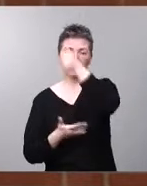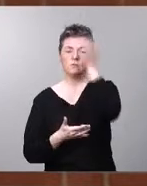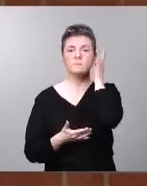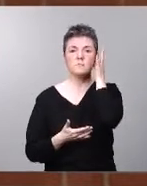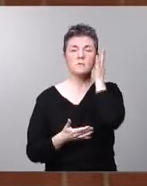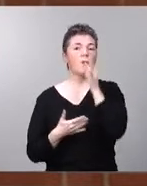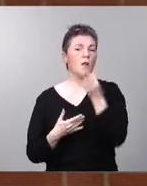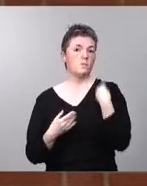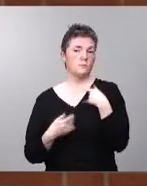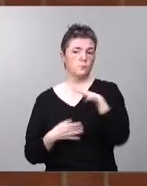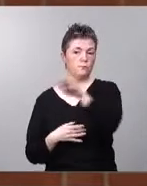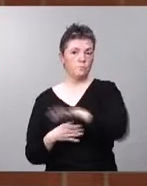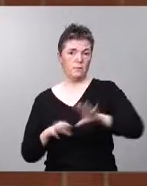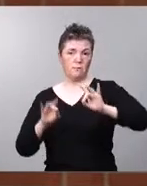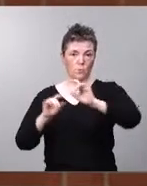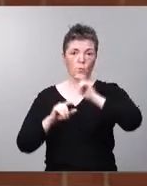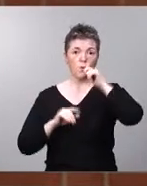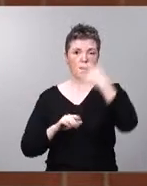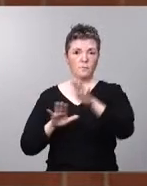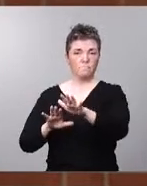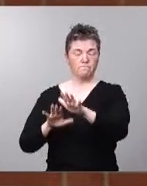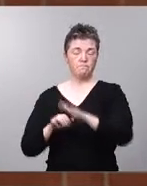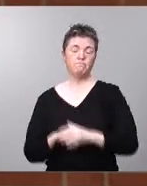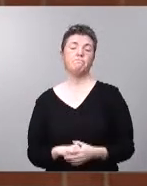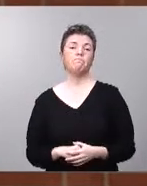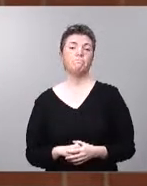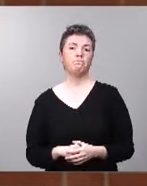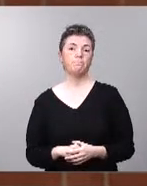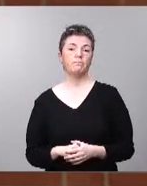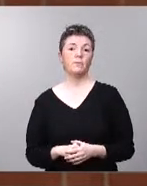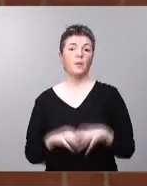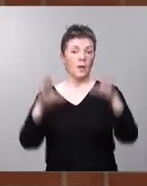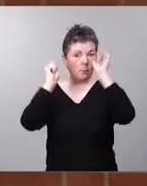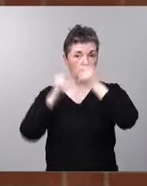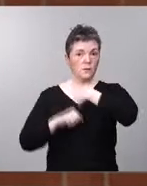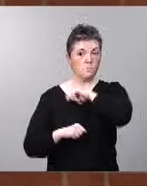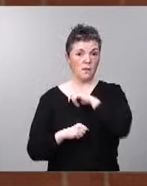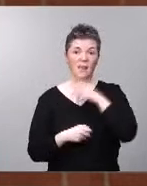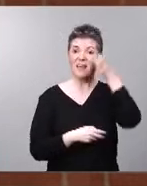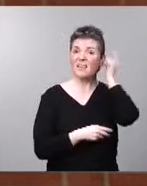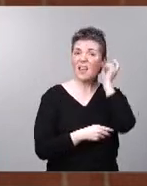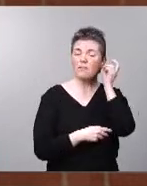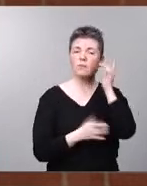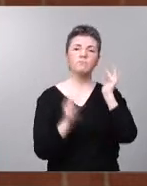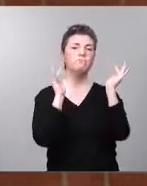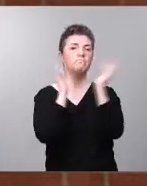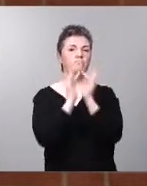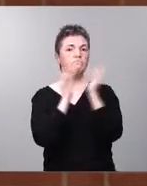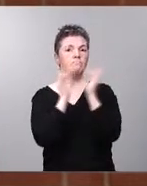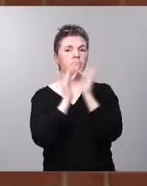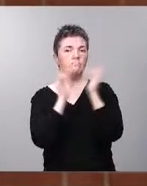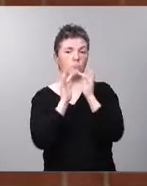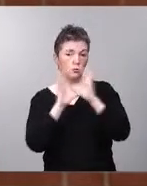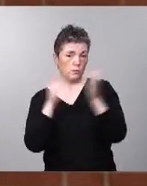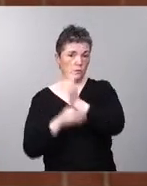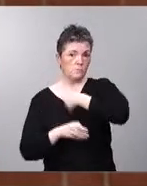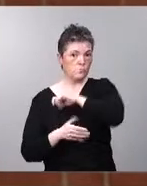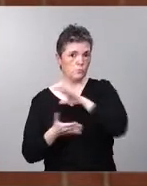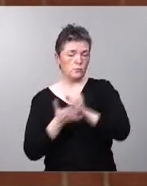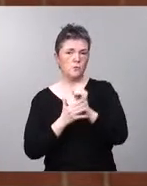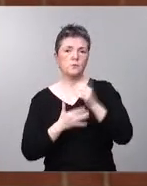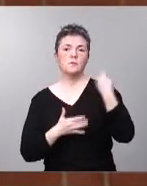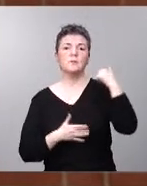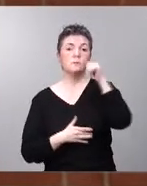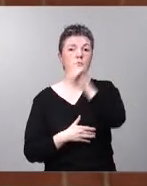territorio ucraniano la embajada de españa en kiev está en contacto con la colectividad española desde hace ya unas semanas